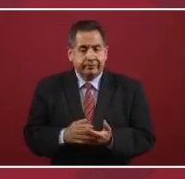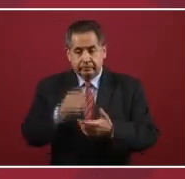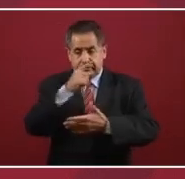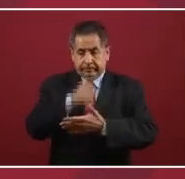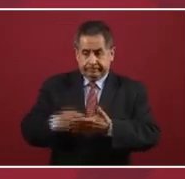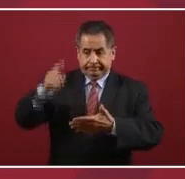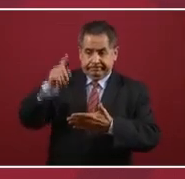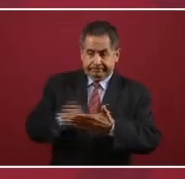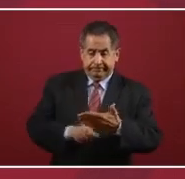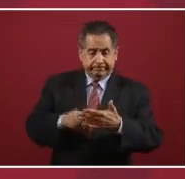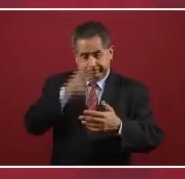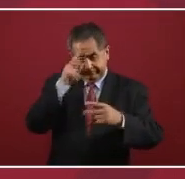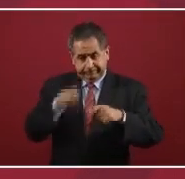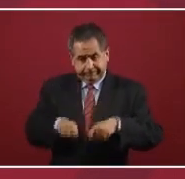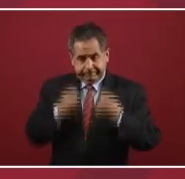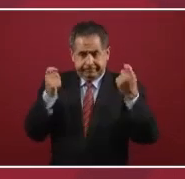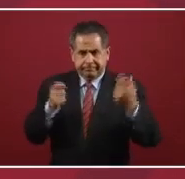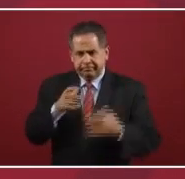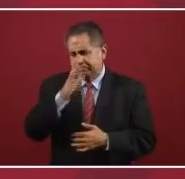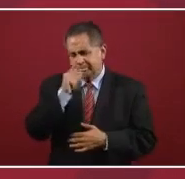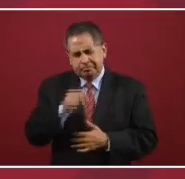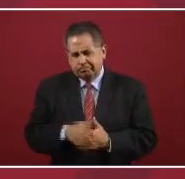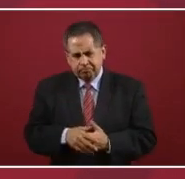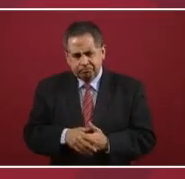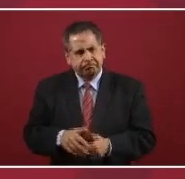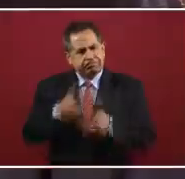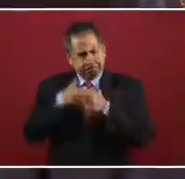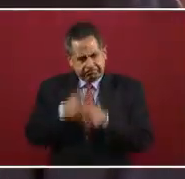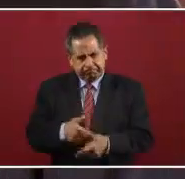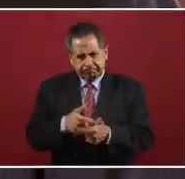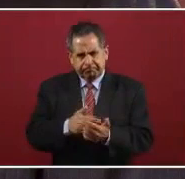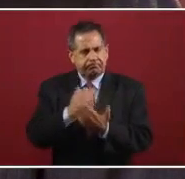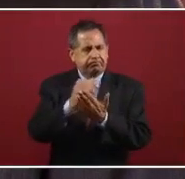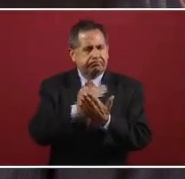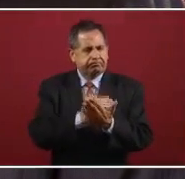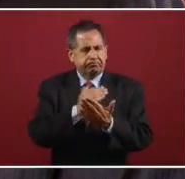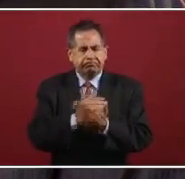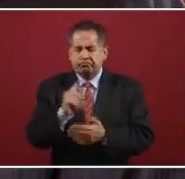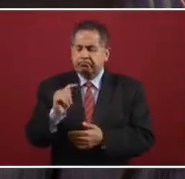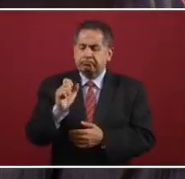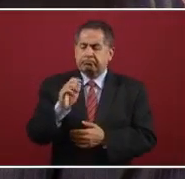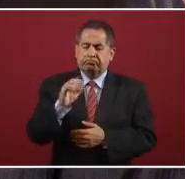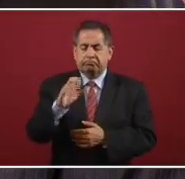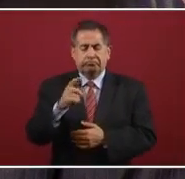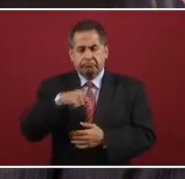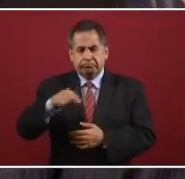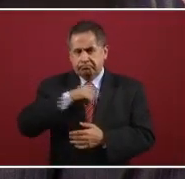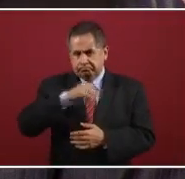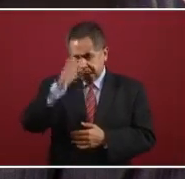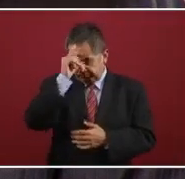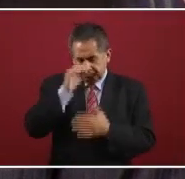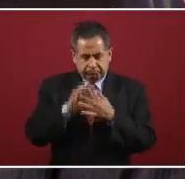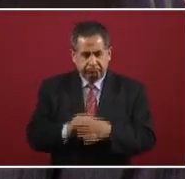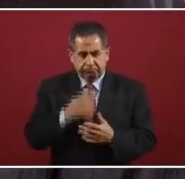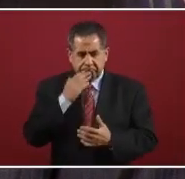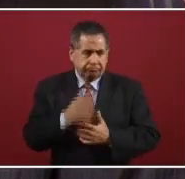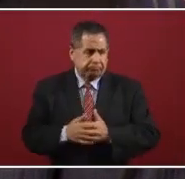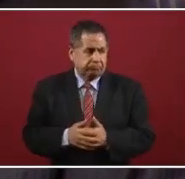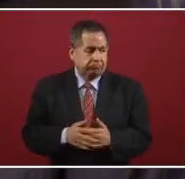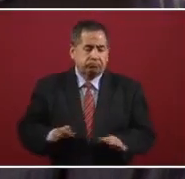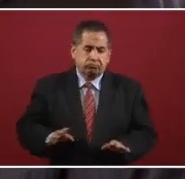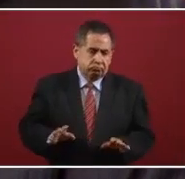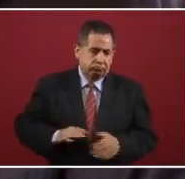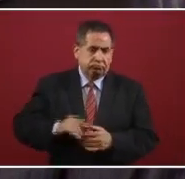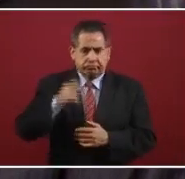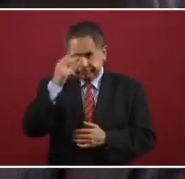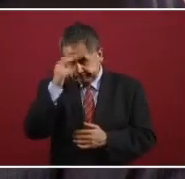cancelar este acuerdo. No sería conveniente ni para México,